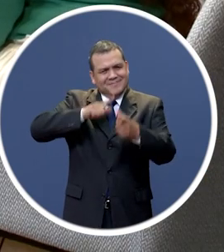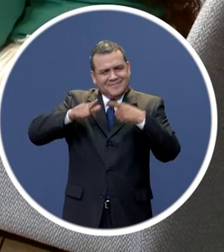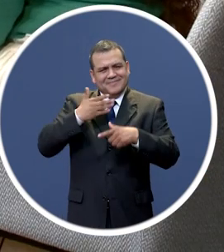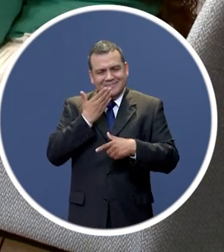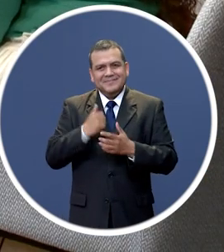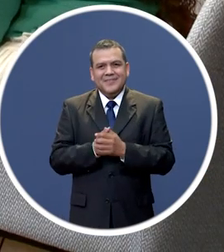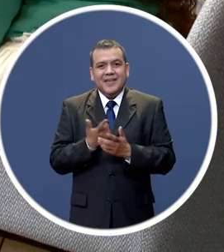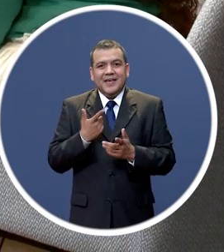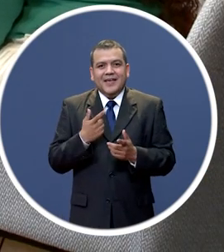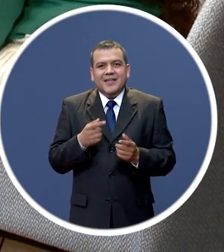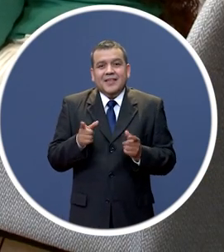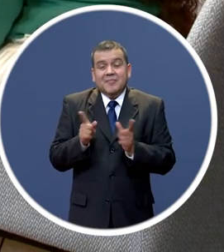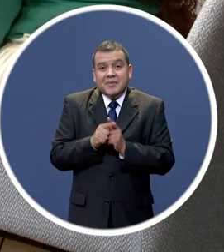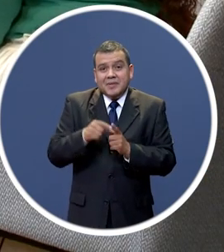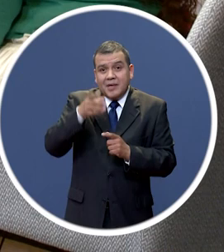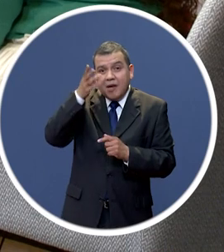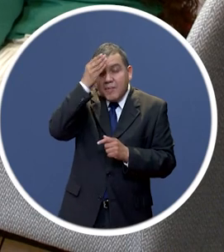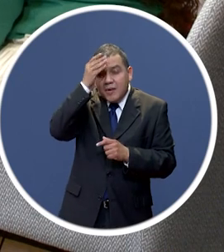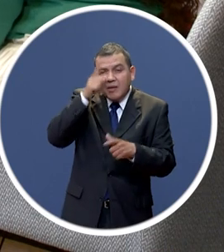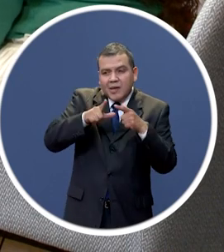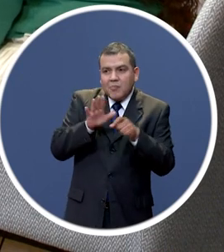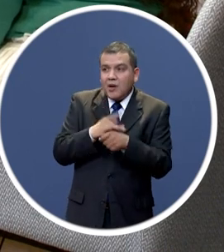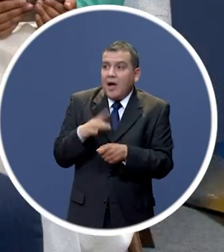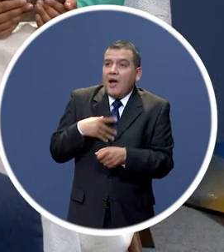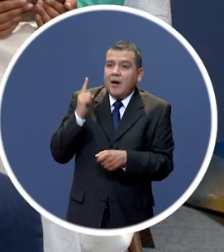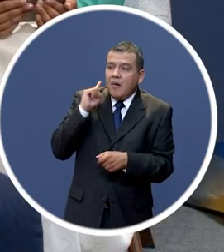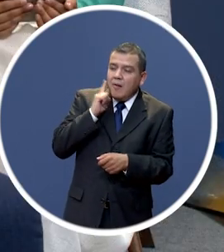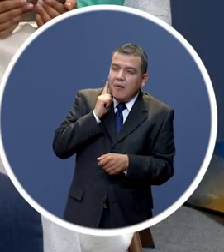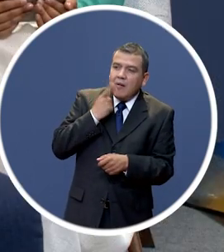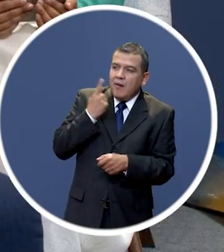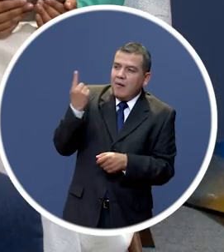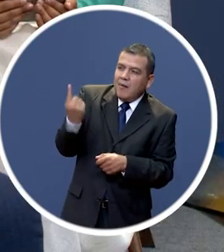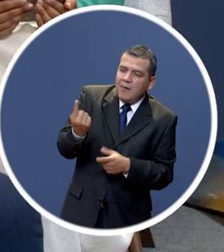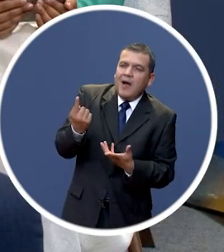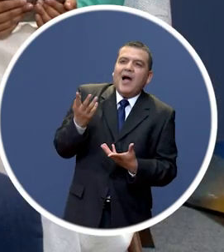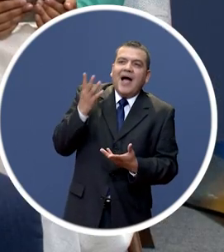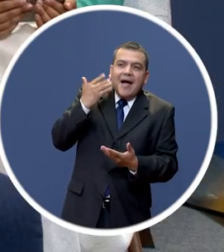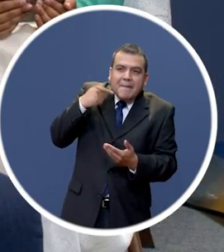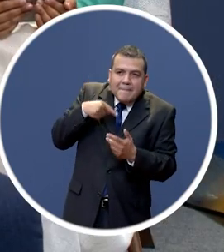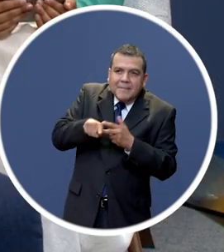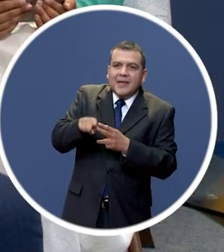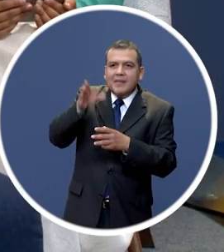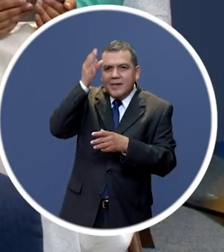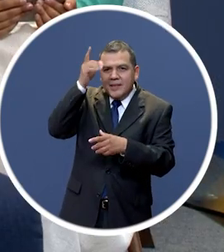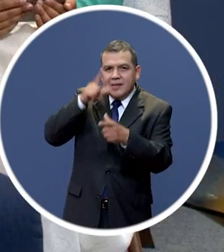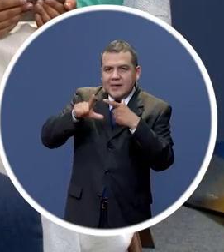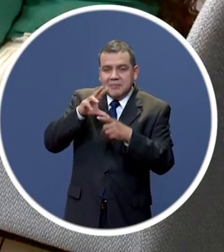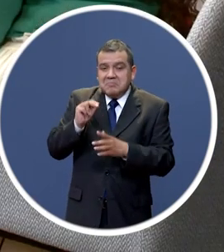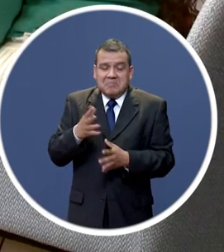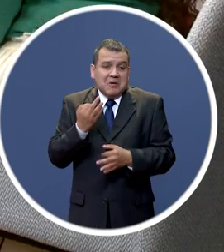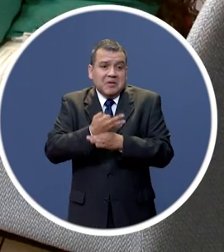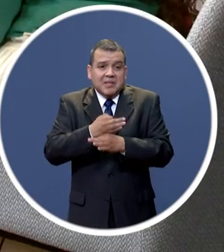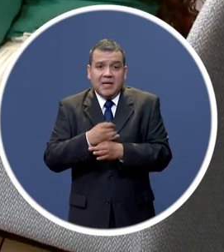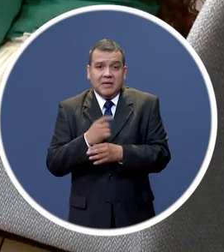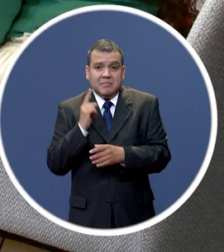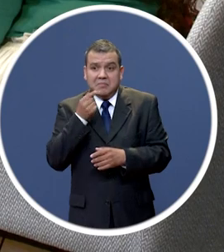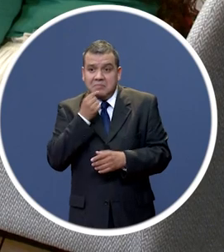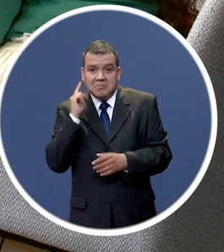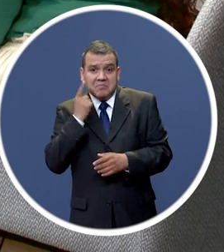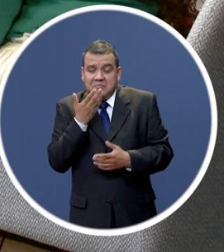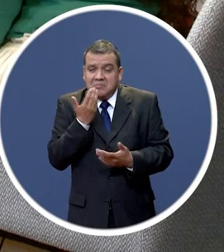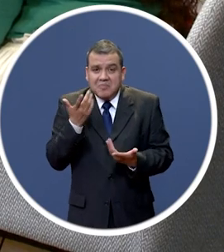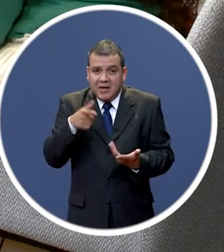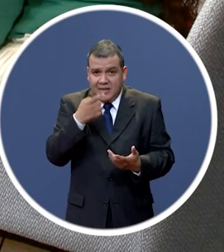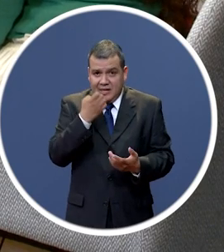de señas y que no se aprenda solo porque llega una persona sorda o algo así. Ahí en el instituto no tenemos a ningún